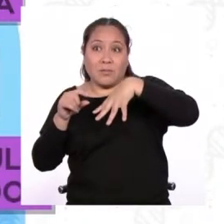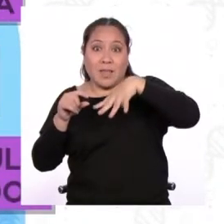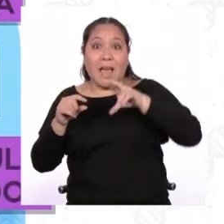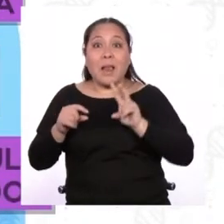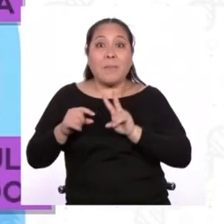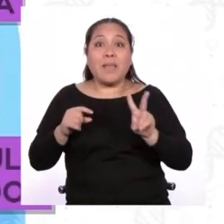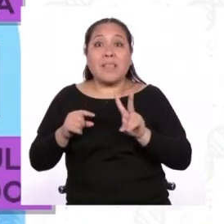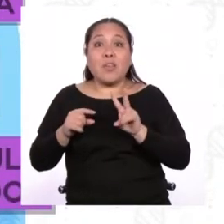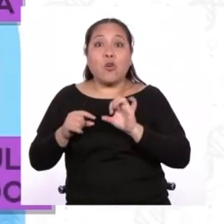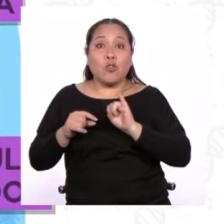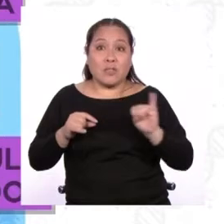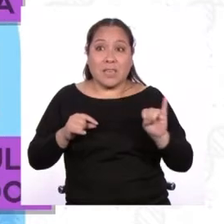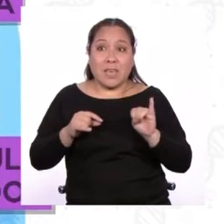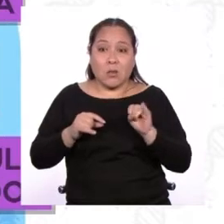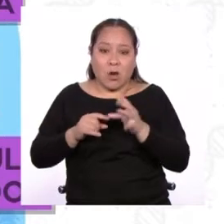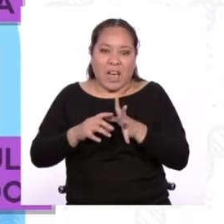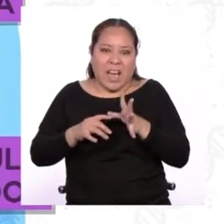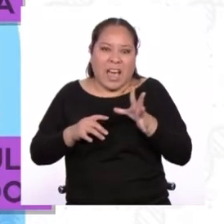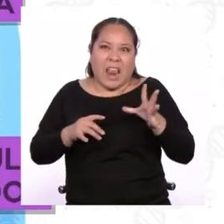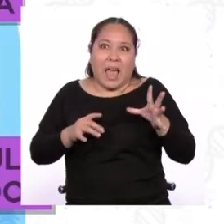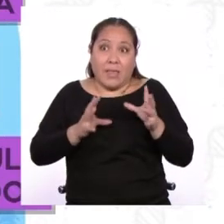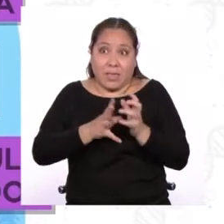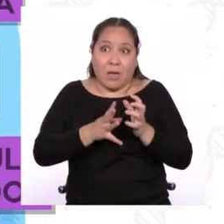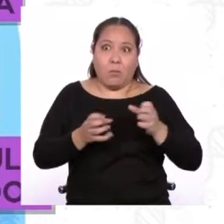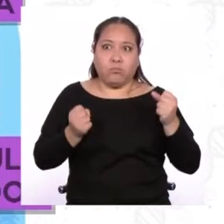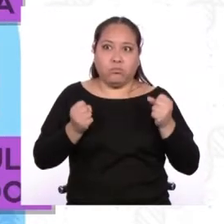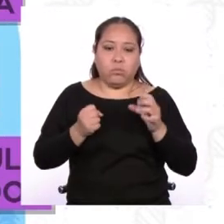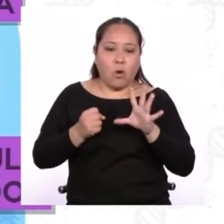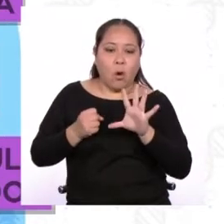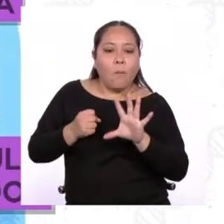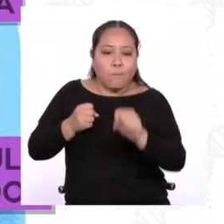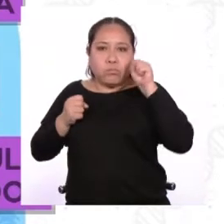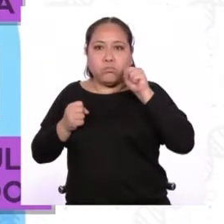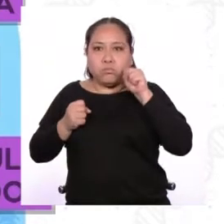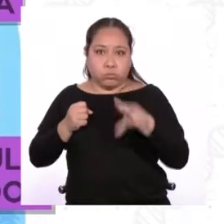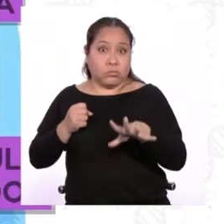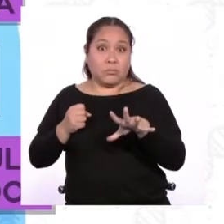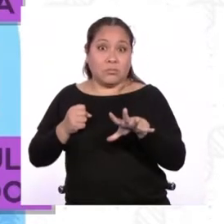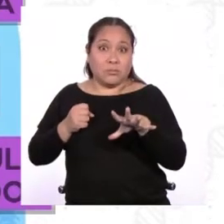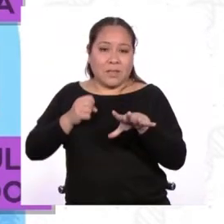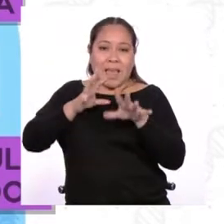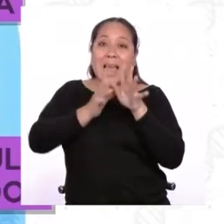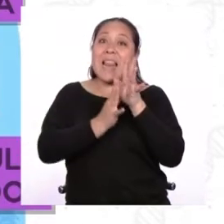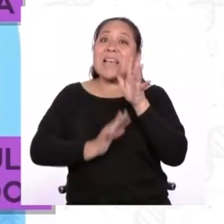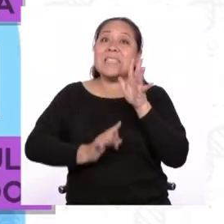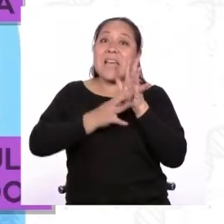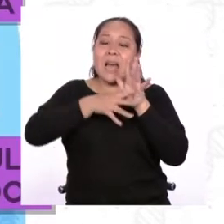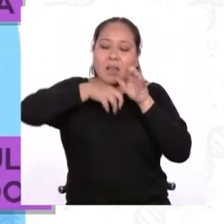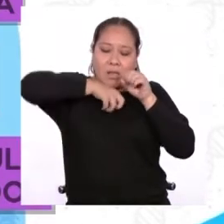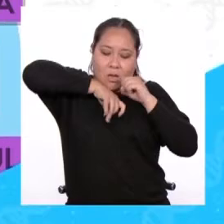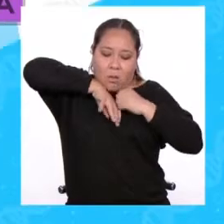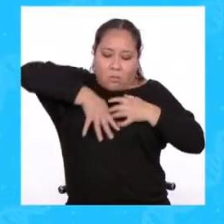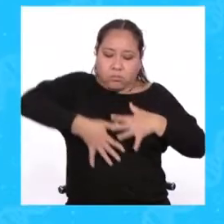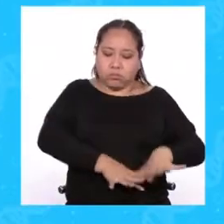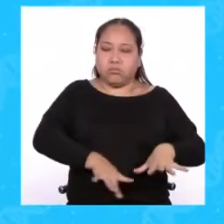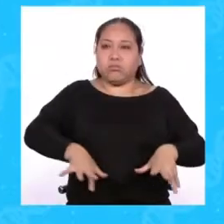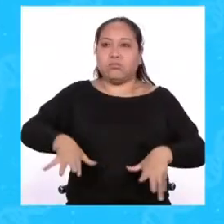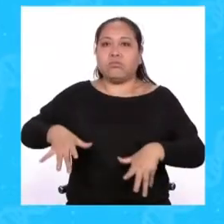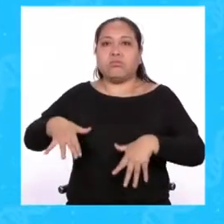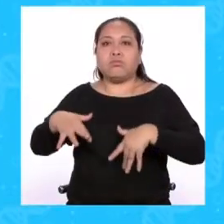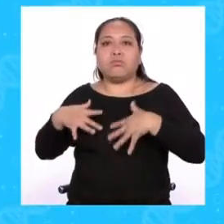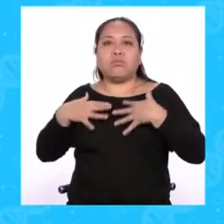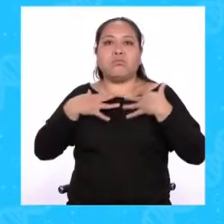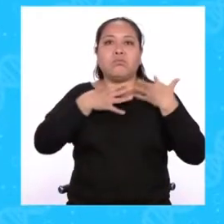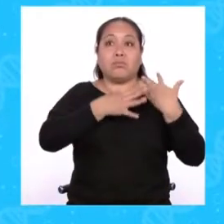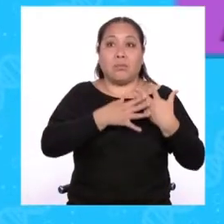este ventrículo más grande y musculoso se contrae, envía la sangre oxigenada al resto del cuerpo,